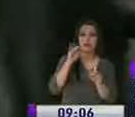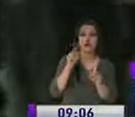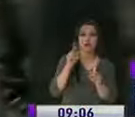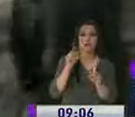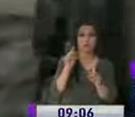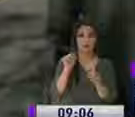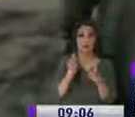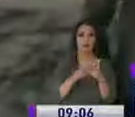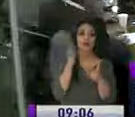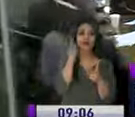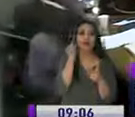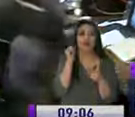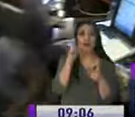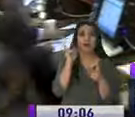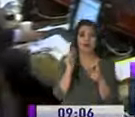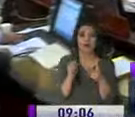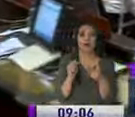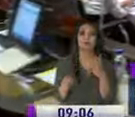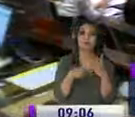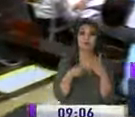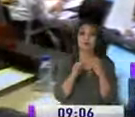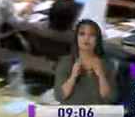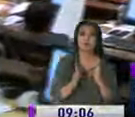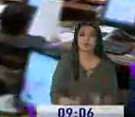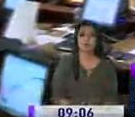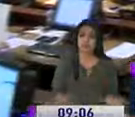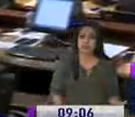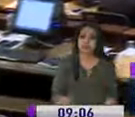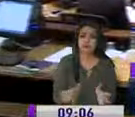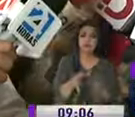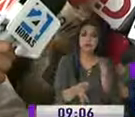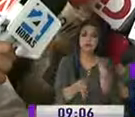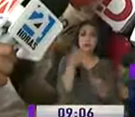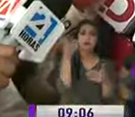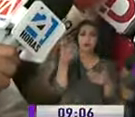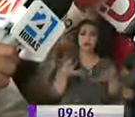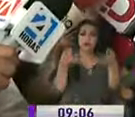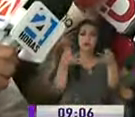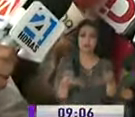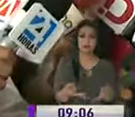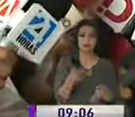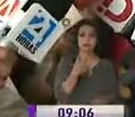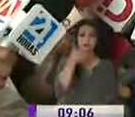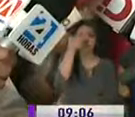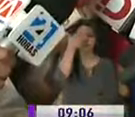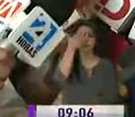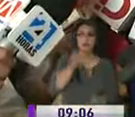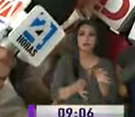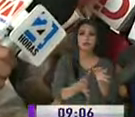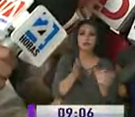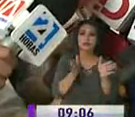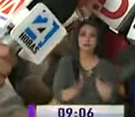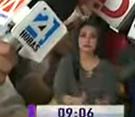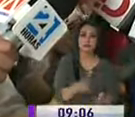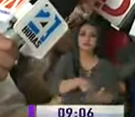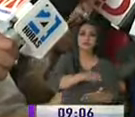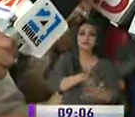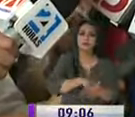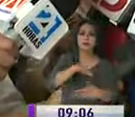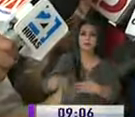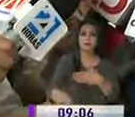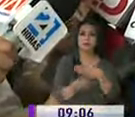Así lo confirma Fabricio Villamar, uno de los legisladores que impulsa el enjuiciamiento. Entiendo que hay otros más que el día de mañana los esperaremos para